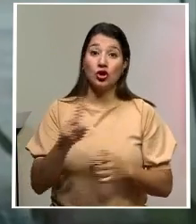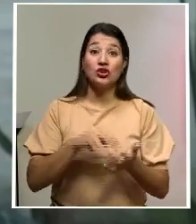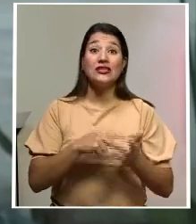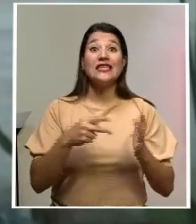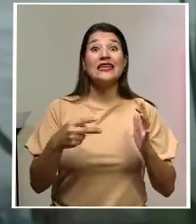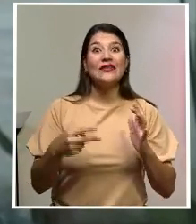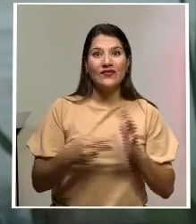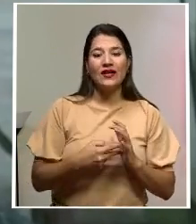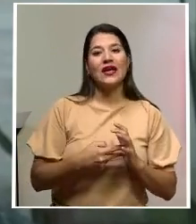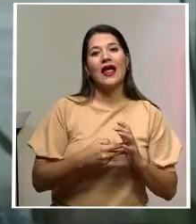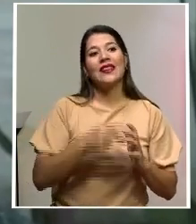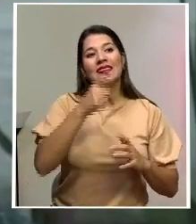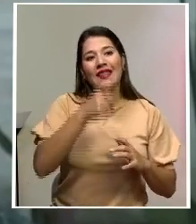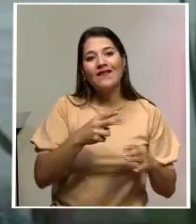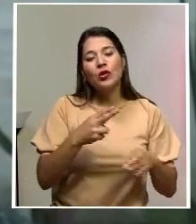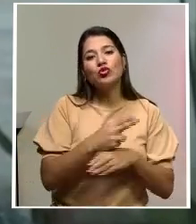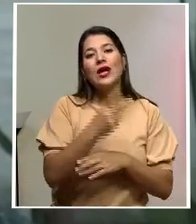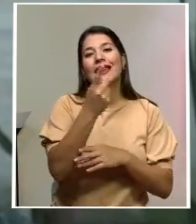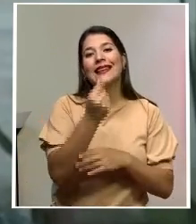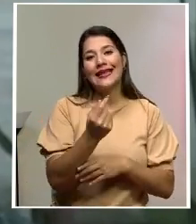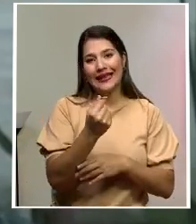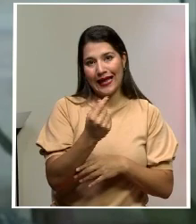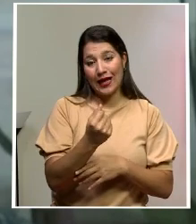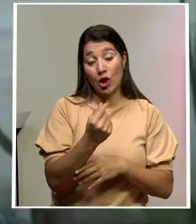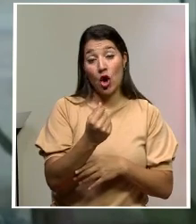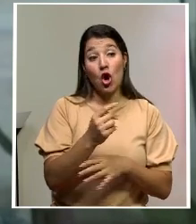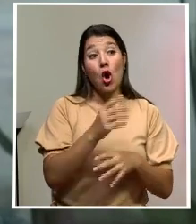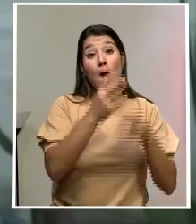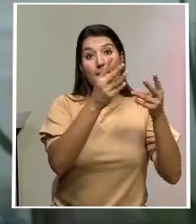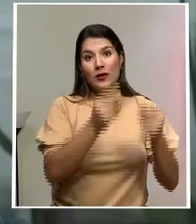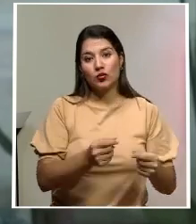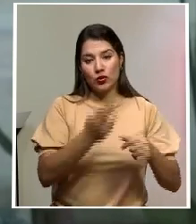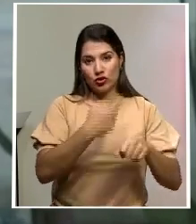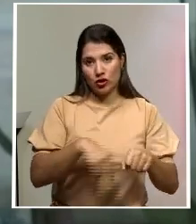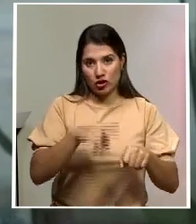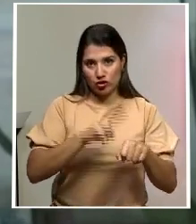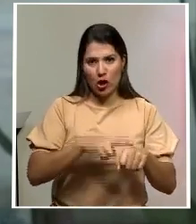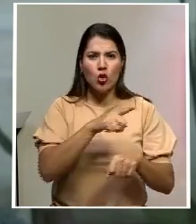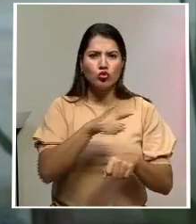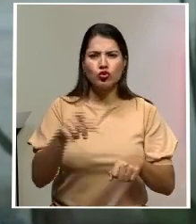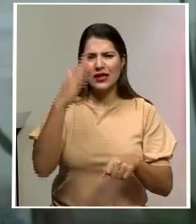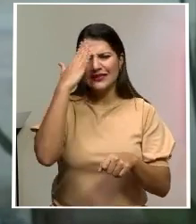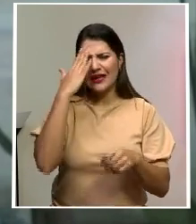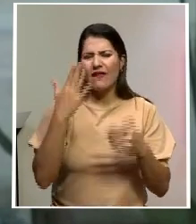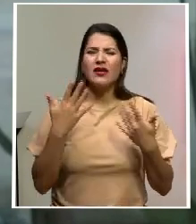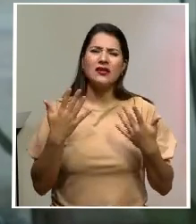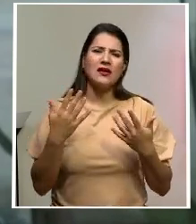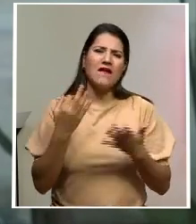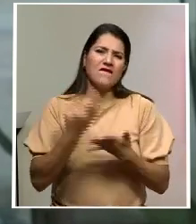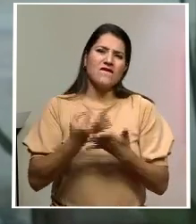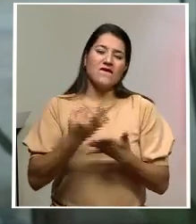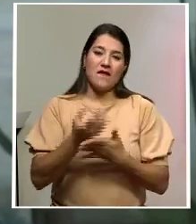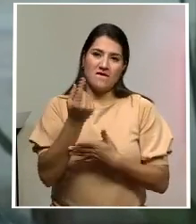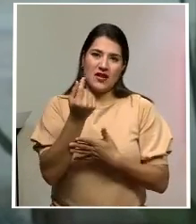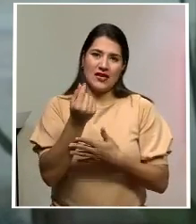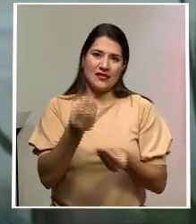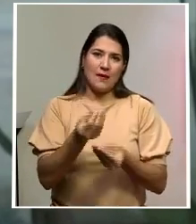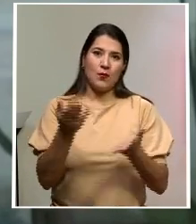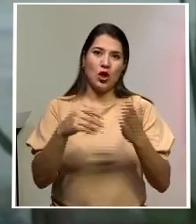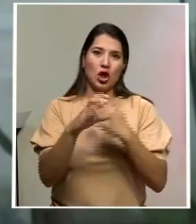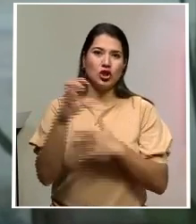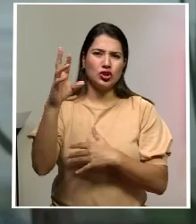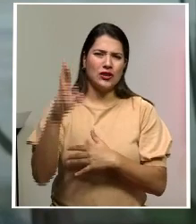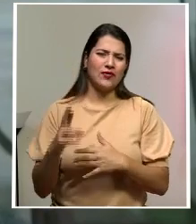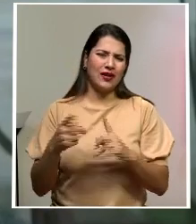presupuesto nacional. Como bien sabemos, las finanzas públicas se enfrentan problemas desde hace varios años